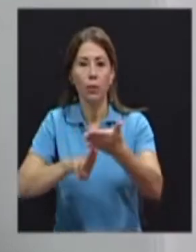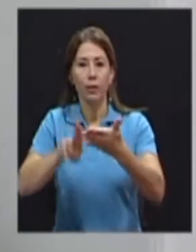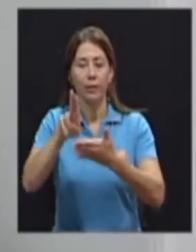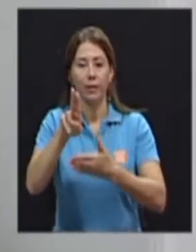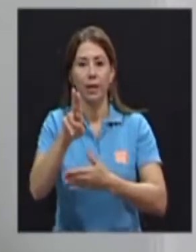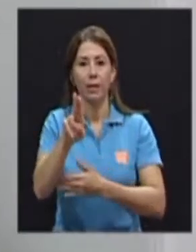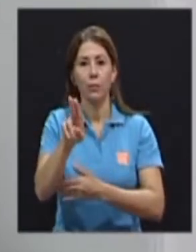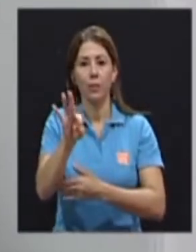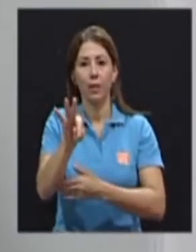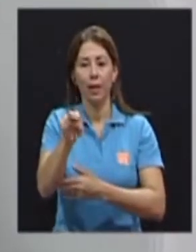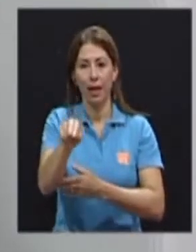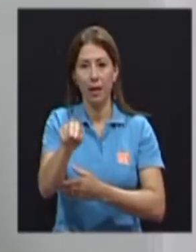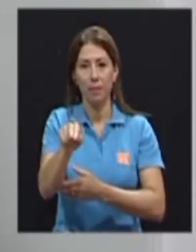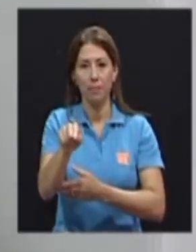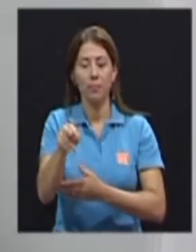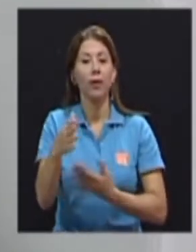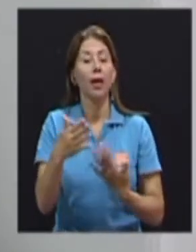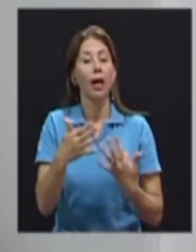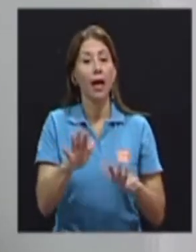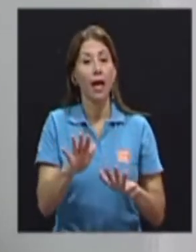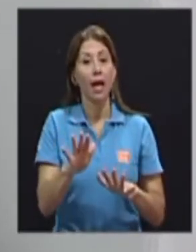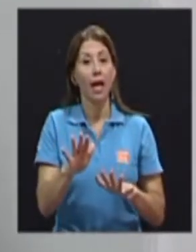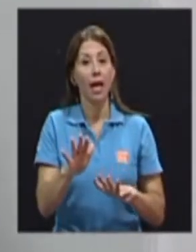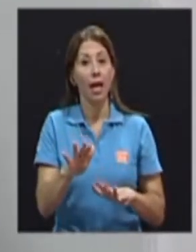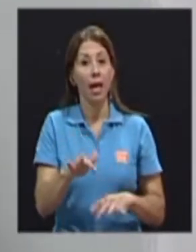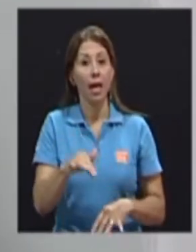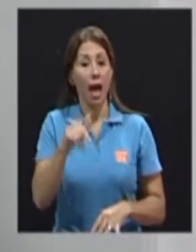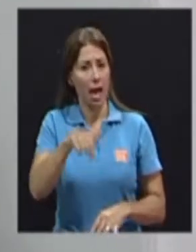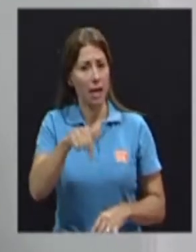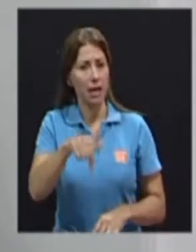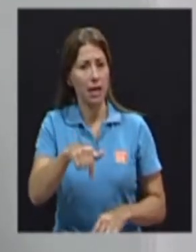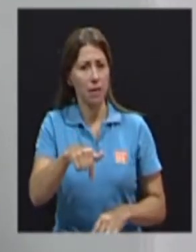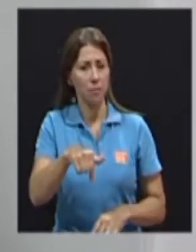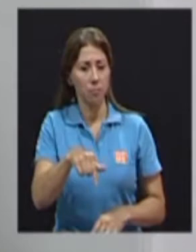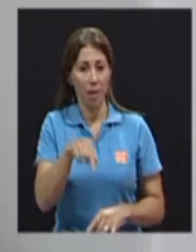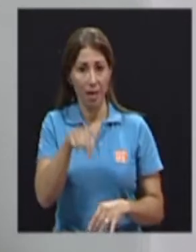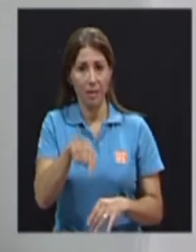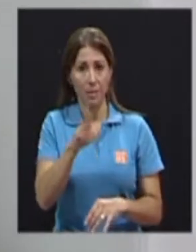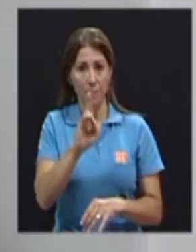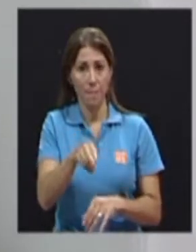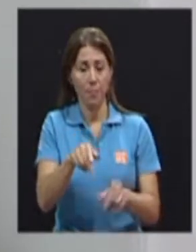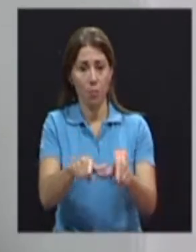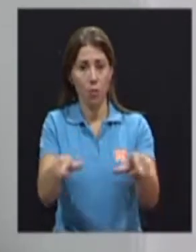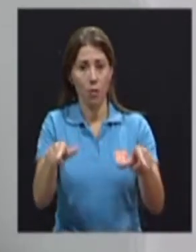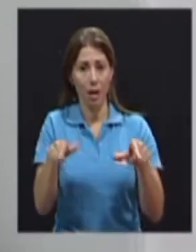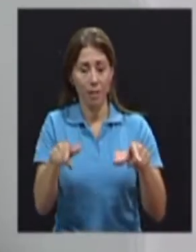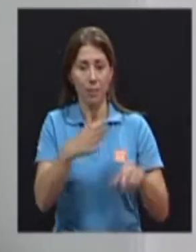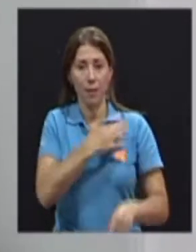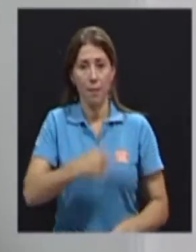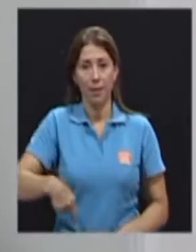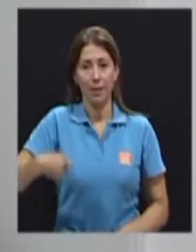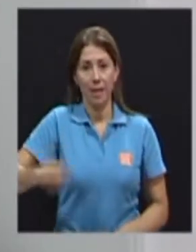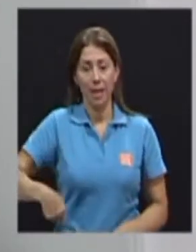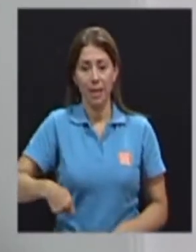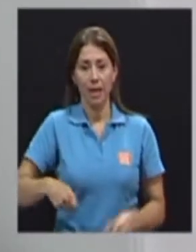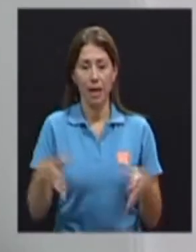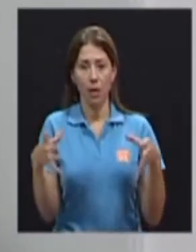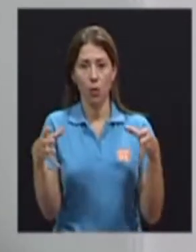el presidente del Consejo Universitario, que tiene otro título, pero digámoslo así, del Consejo Universitario de la